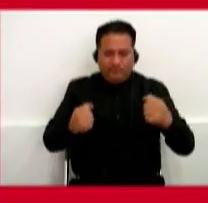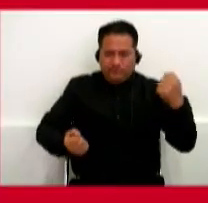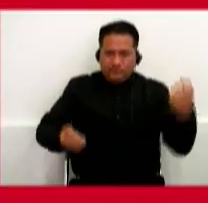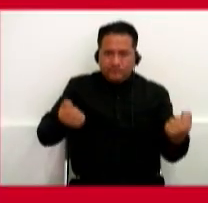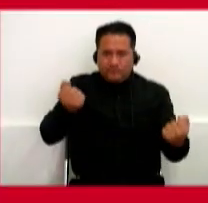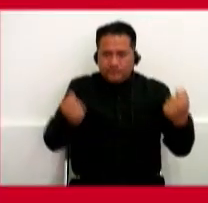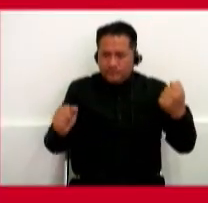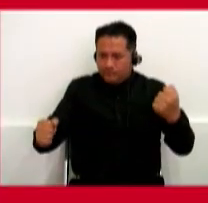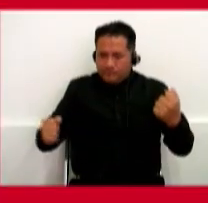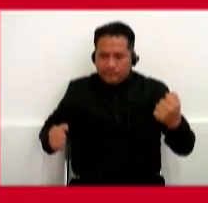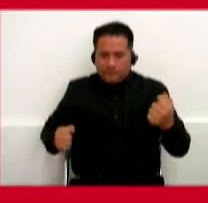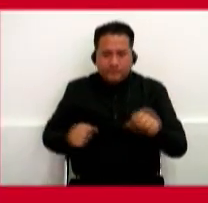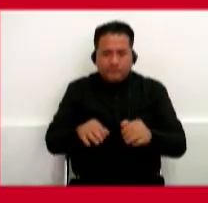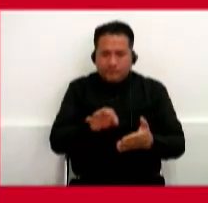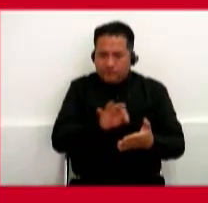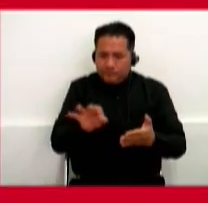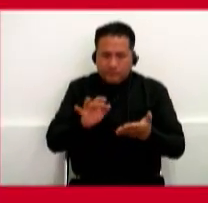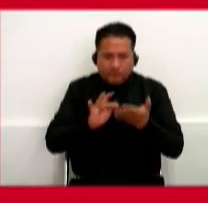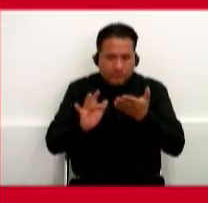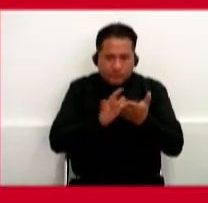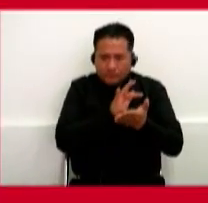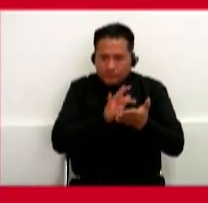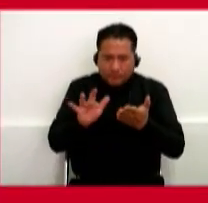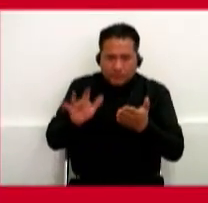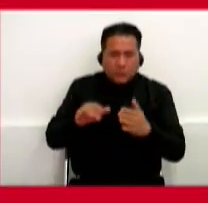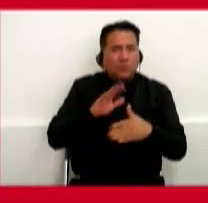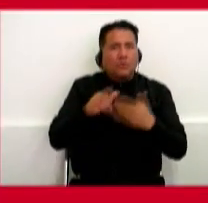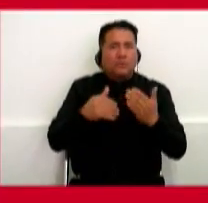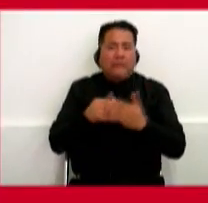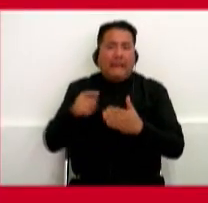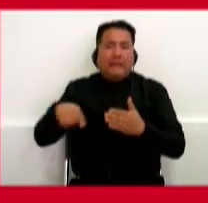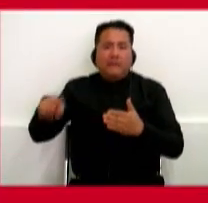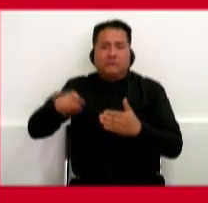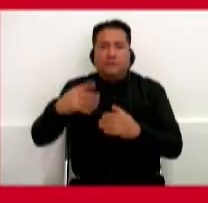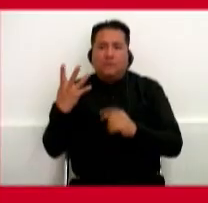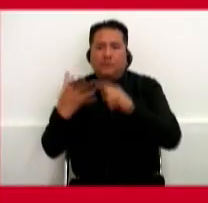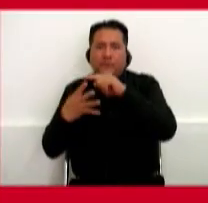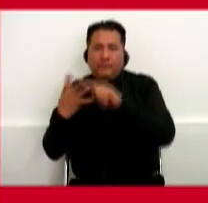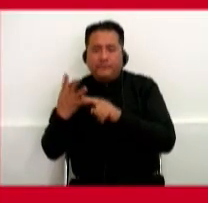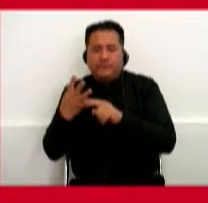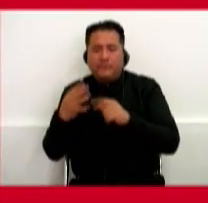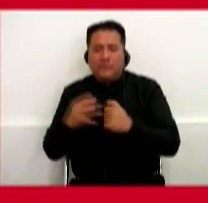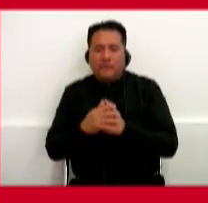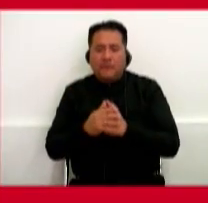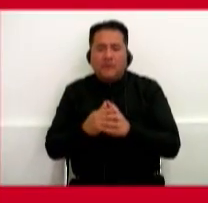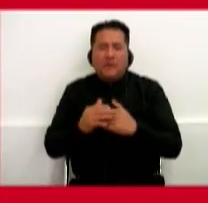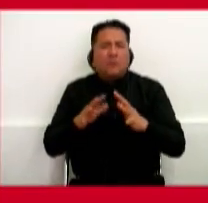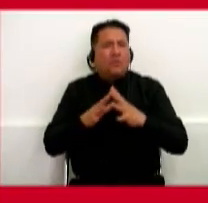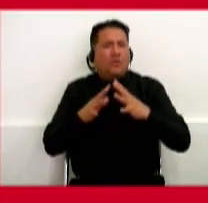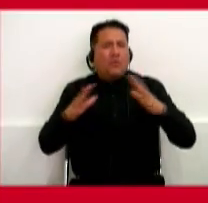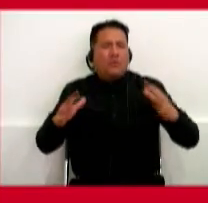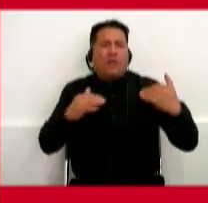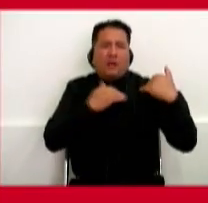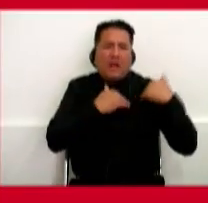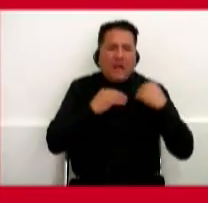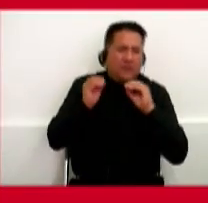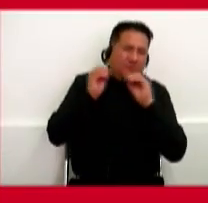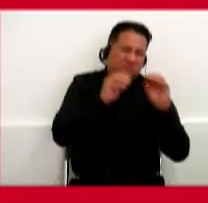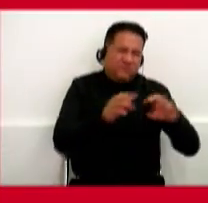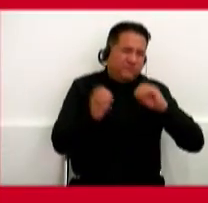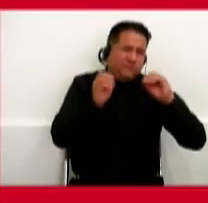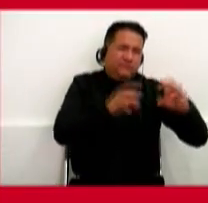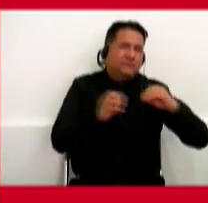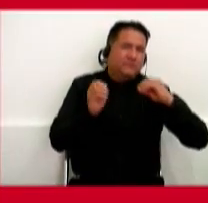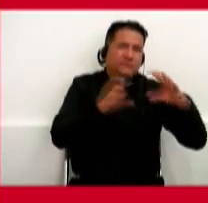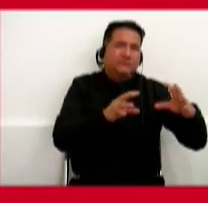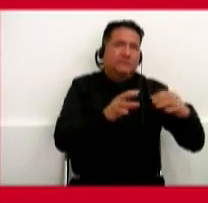estándares. Teníamos mucha variabilidad en el tiempo de carguío y después, como ven, hemos logrado casi los 2 minutos que